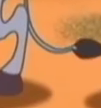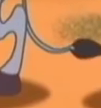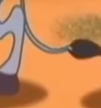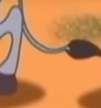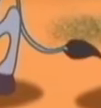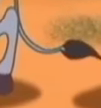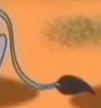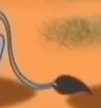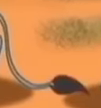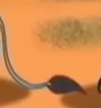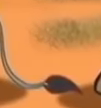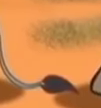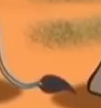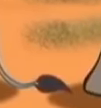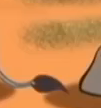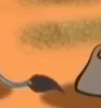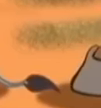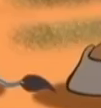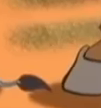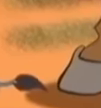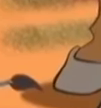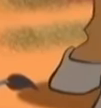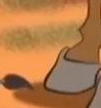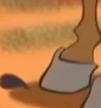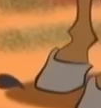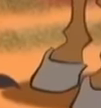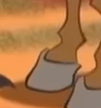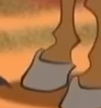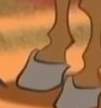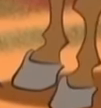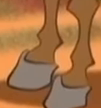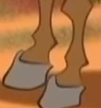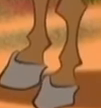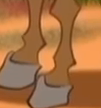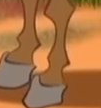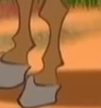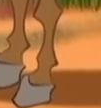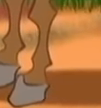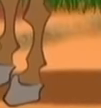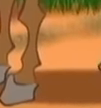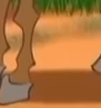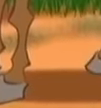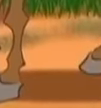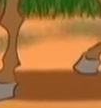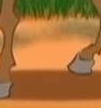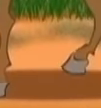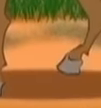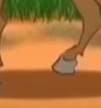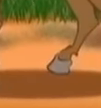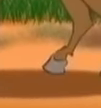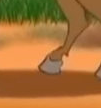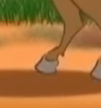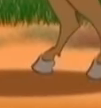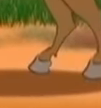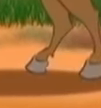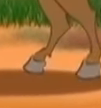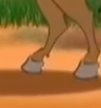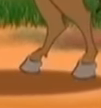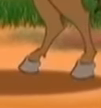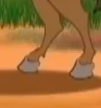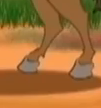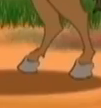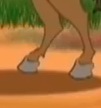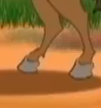asno cayó víctima de la fatiga en medio del camino, ¡ay!, sin poder apenas moverse